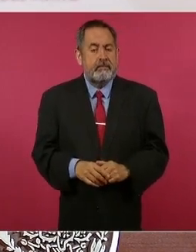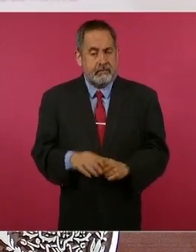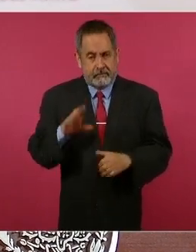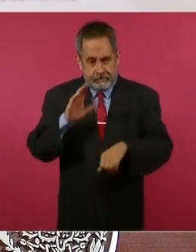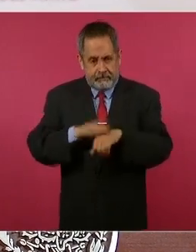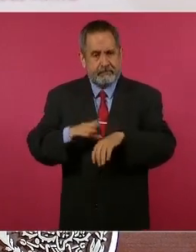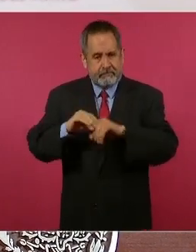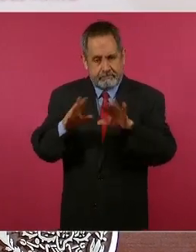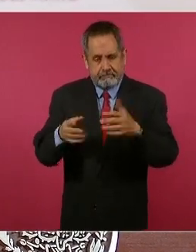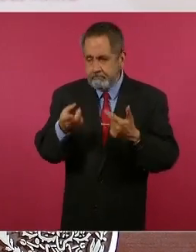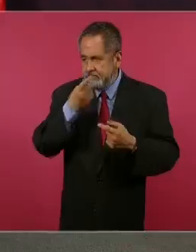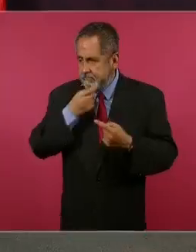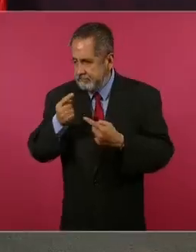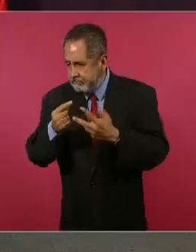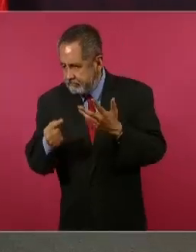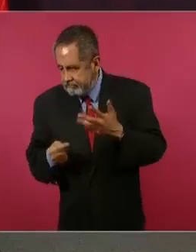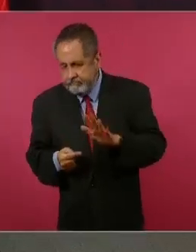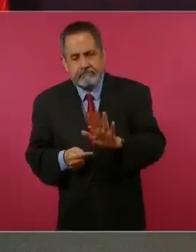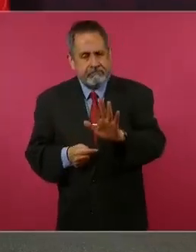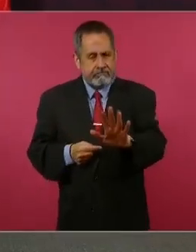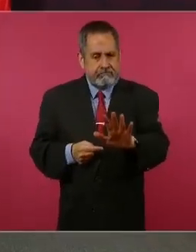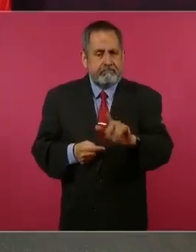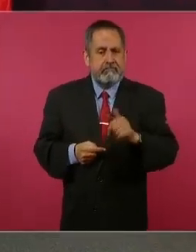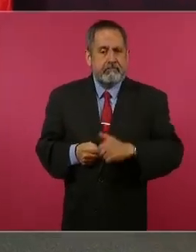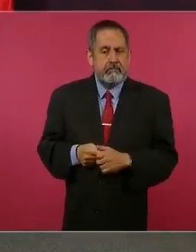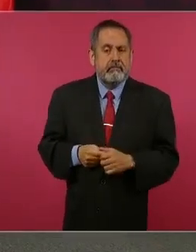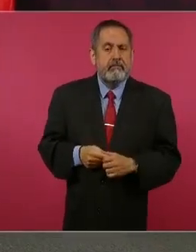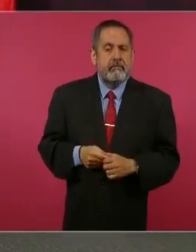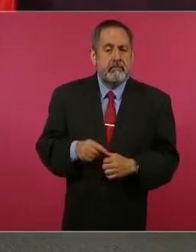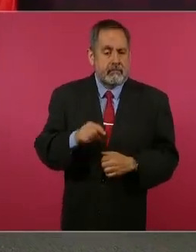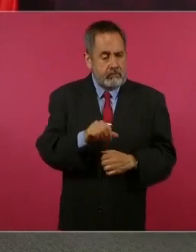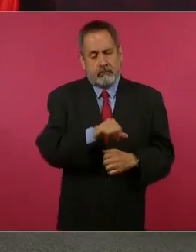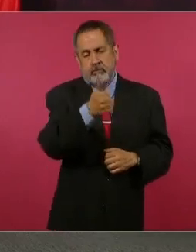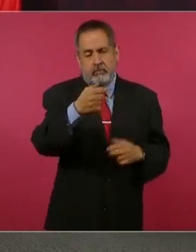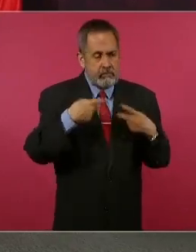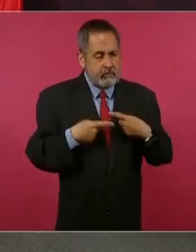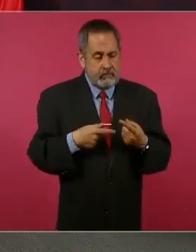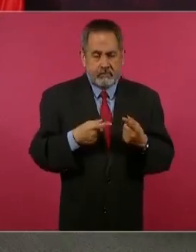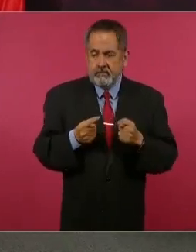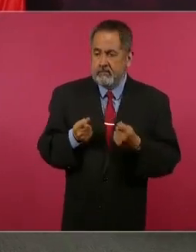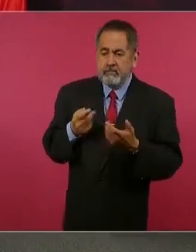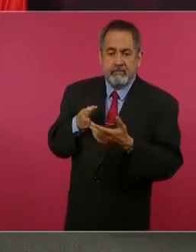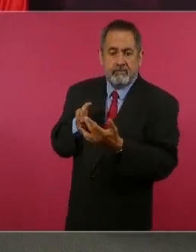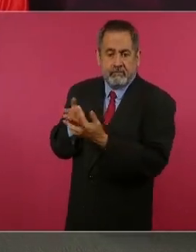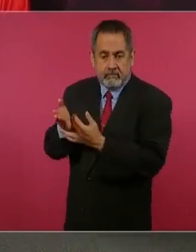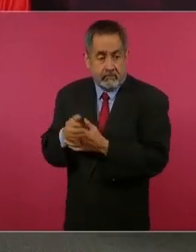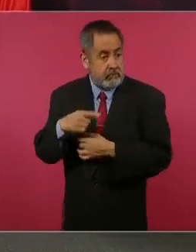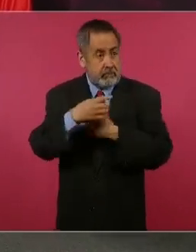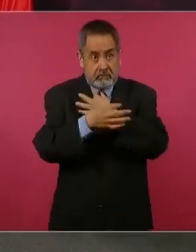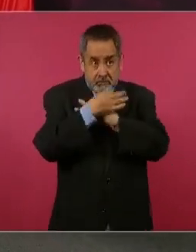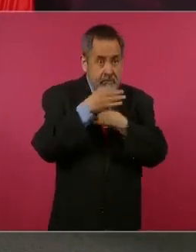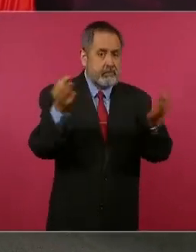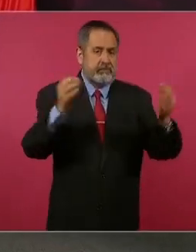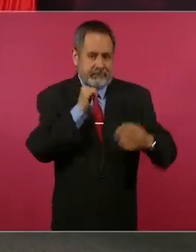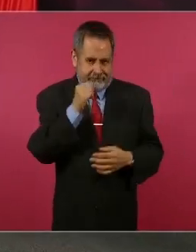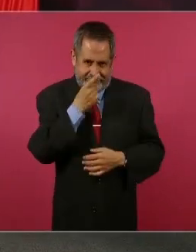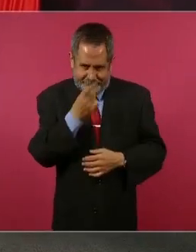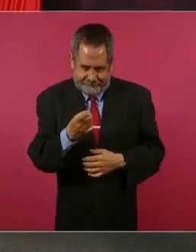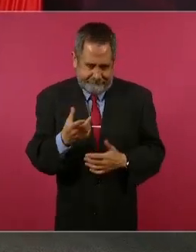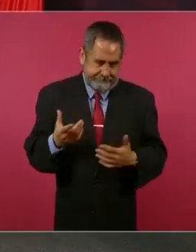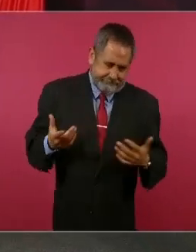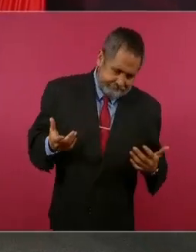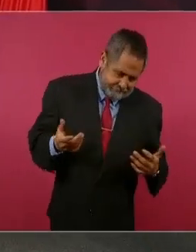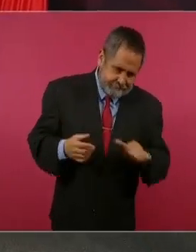más información de que después entran unos y eso no lo dijeron al